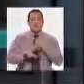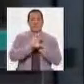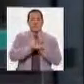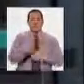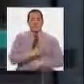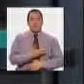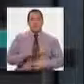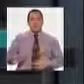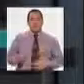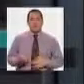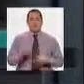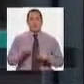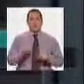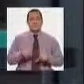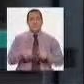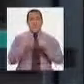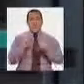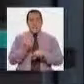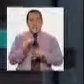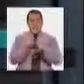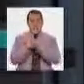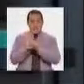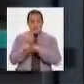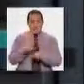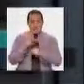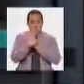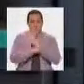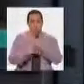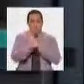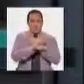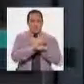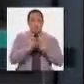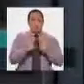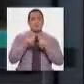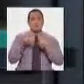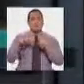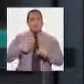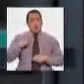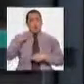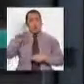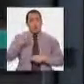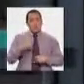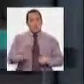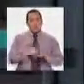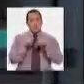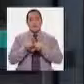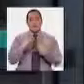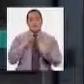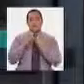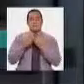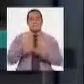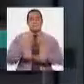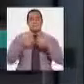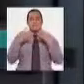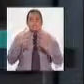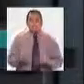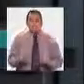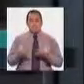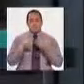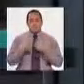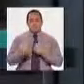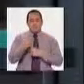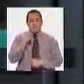del Estado. No solo la ley lo ampara, sino que considero que es la forma más adecuada